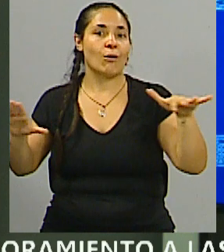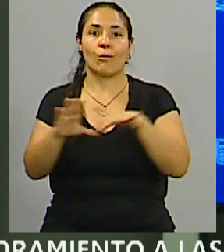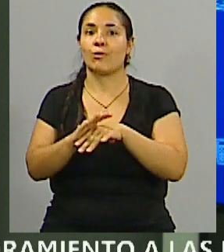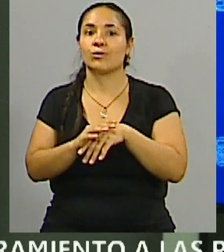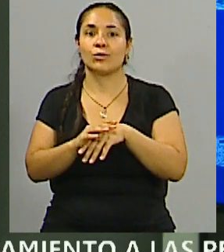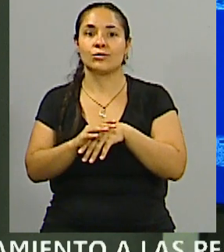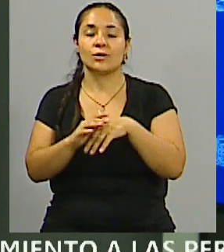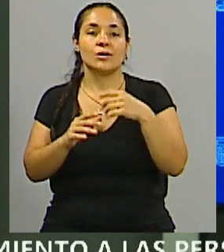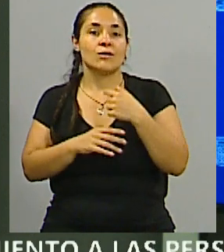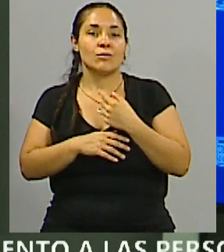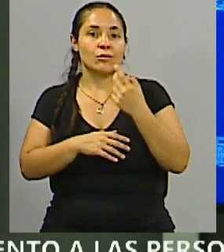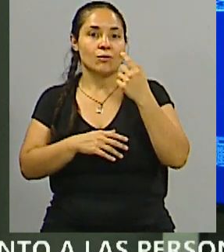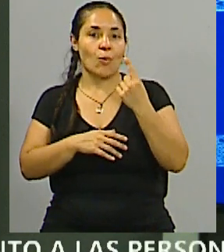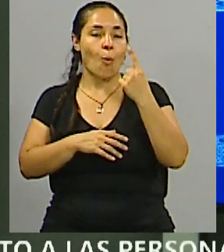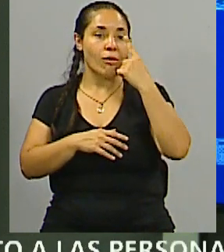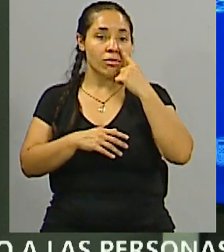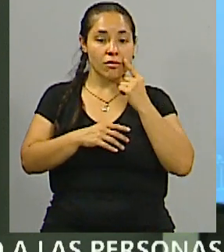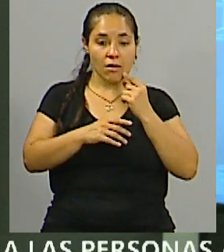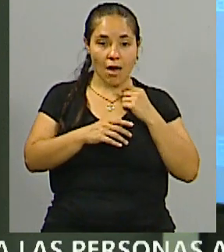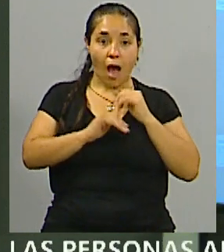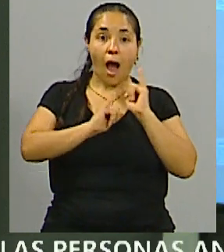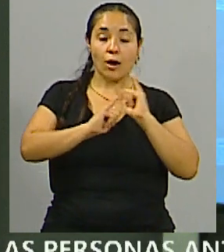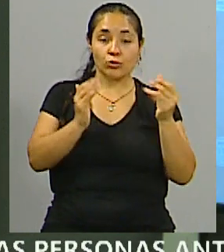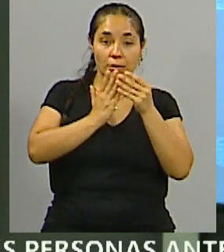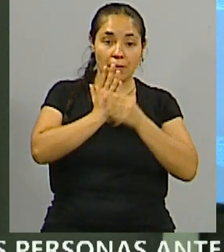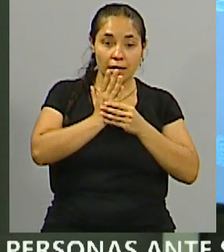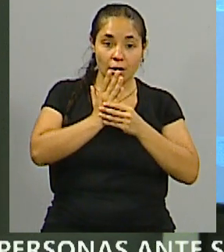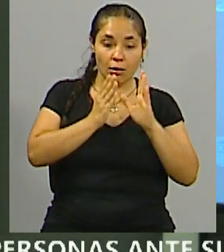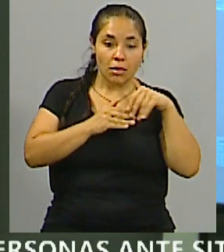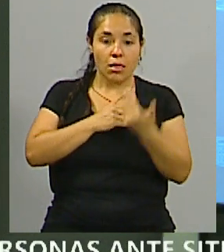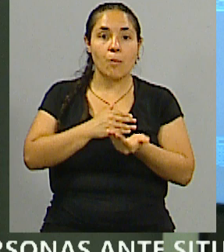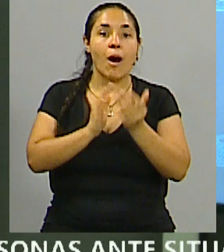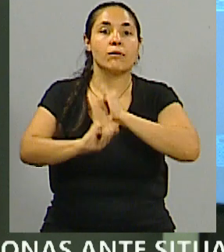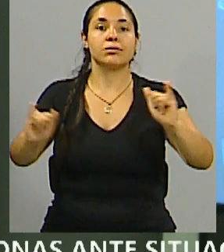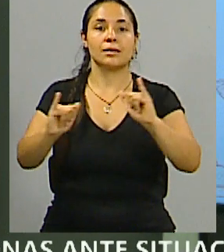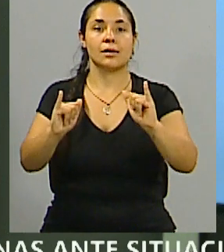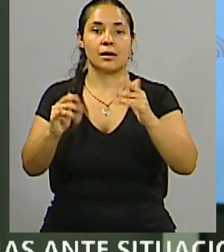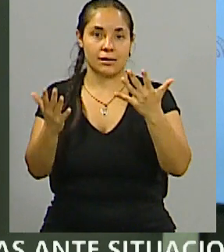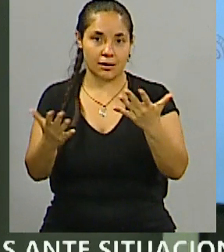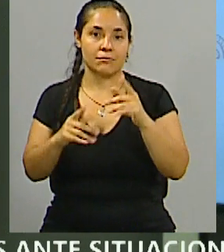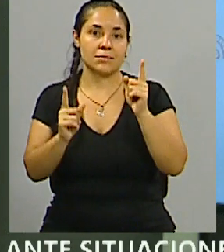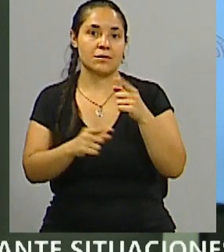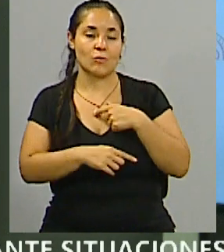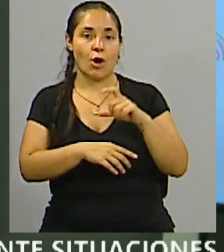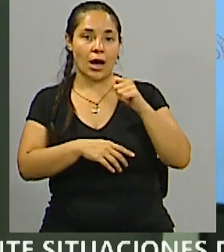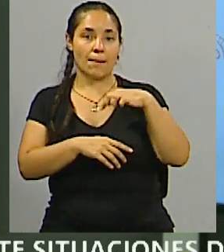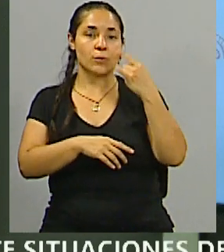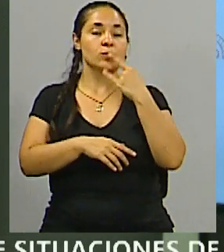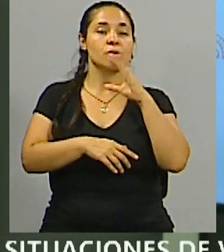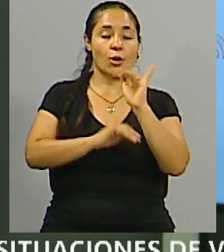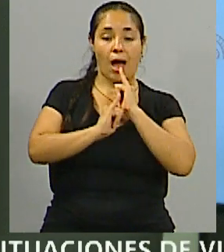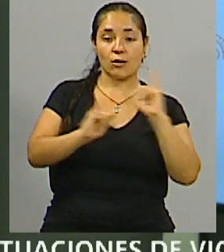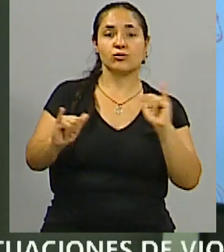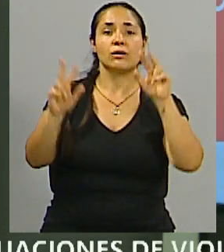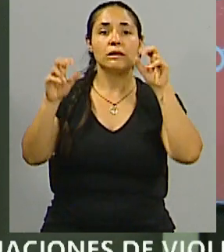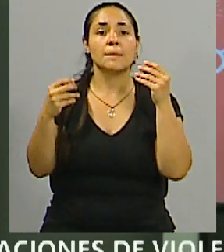horas después del anuncio en el que el ministro Caputo, en nombre del presidente Milei, nos anunció a todos y todas